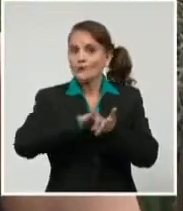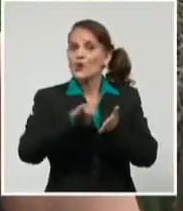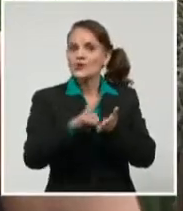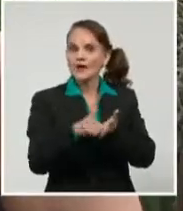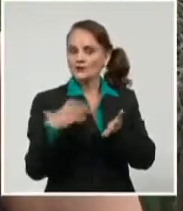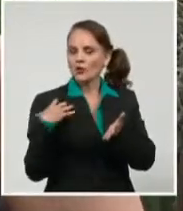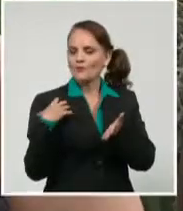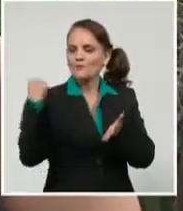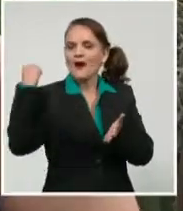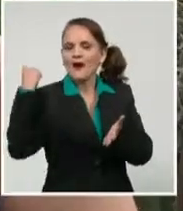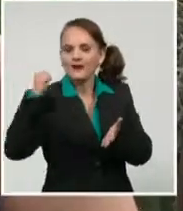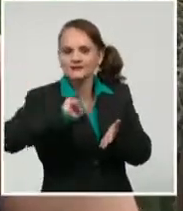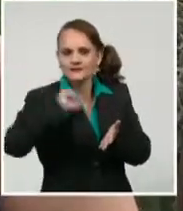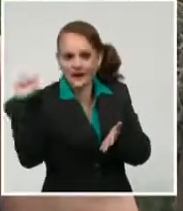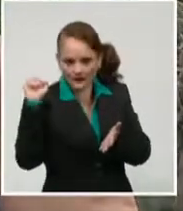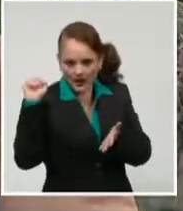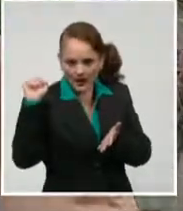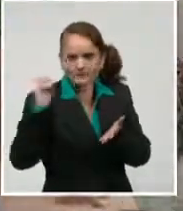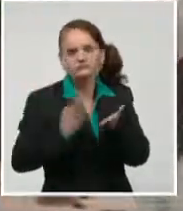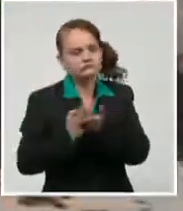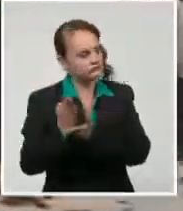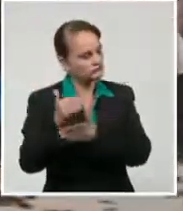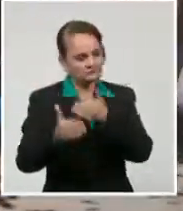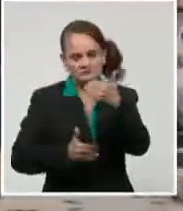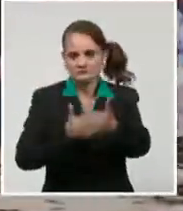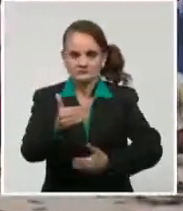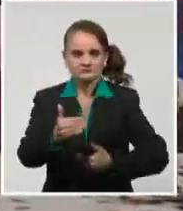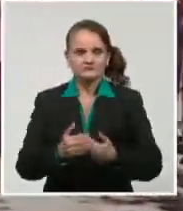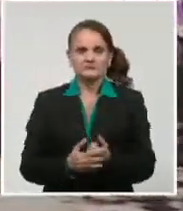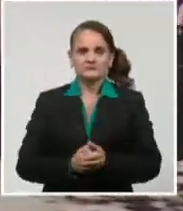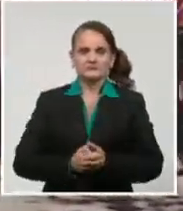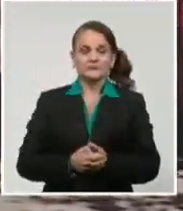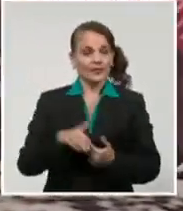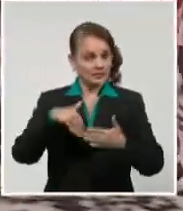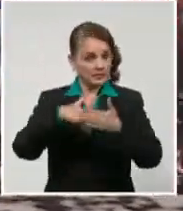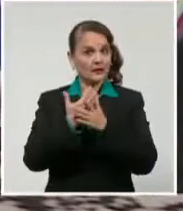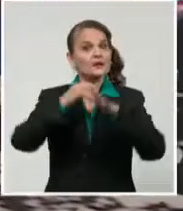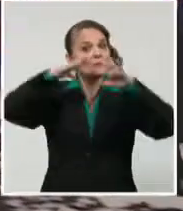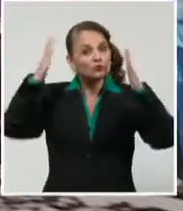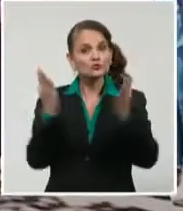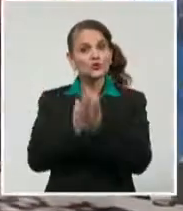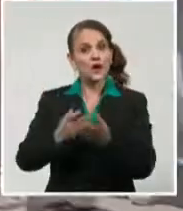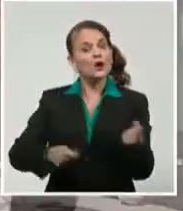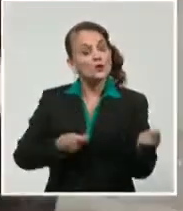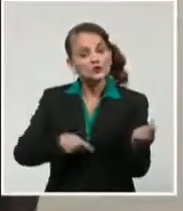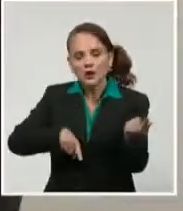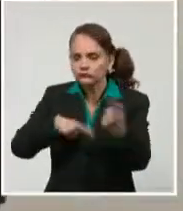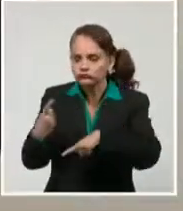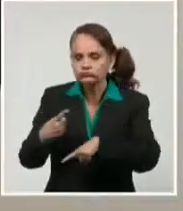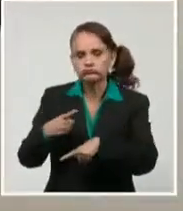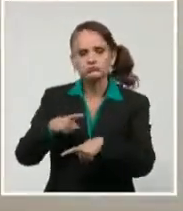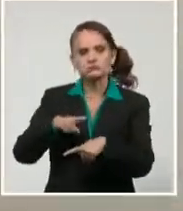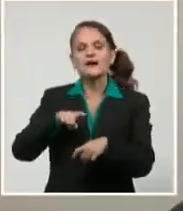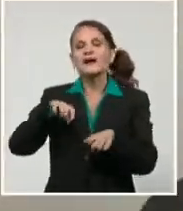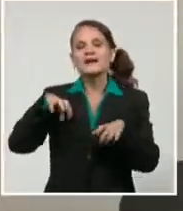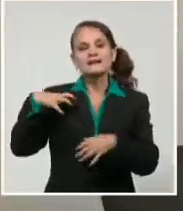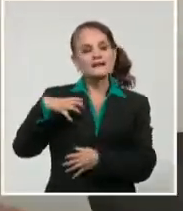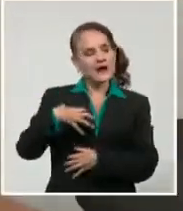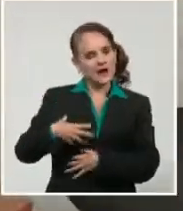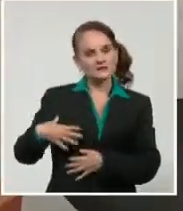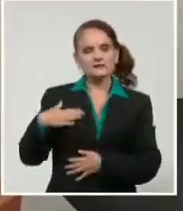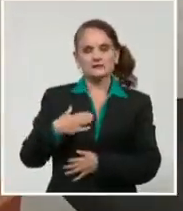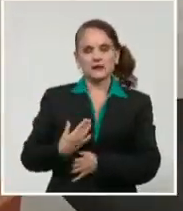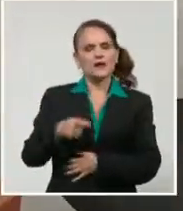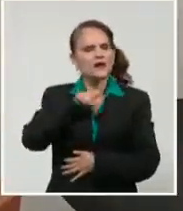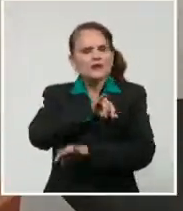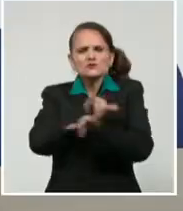vida para seguir adelante. Día Mundial de Lucha contra el Cáncer de Mama. Llamado a la prevención con